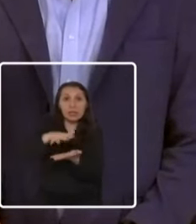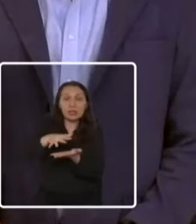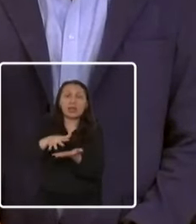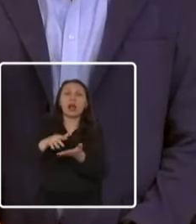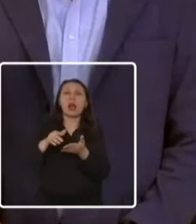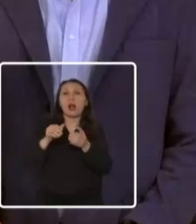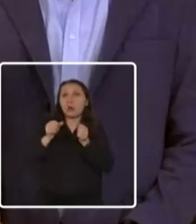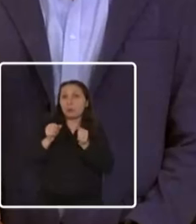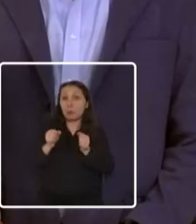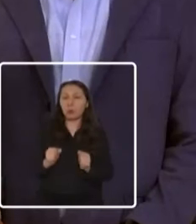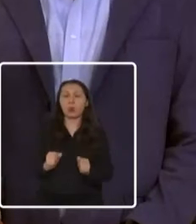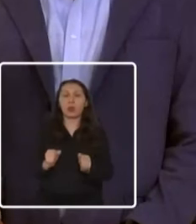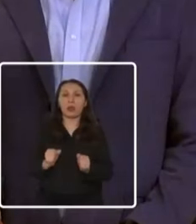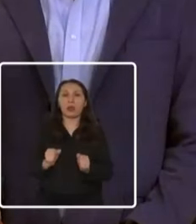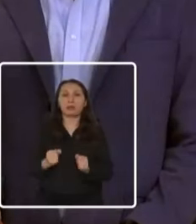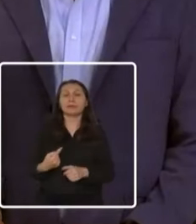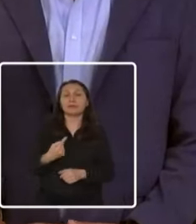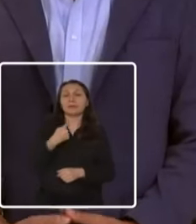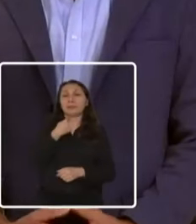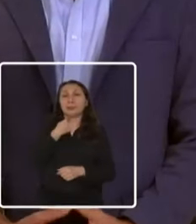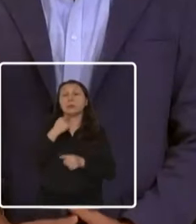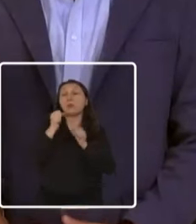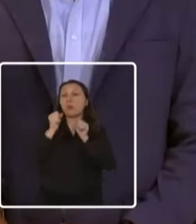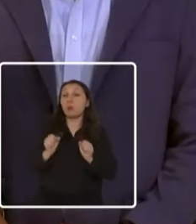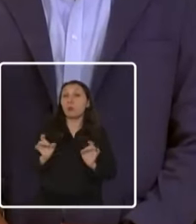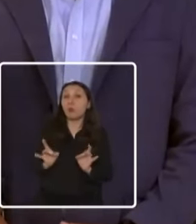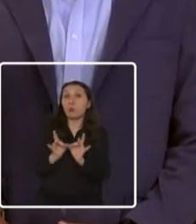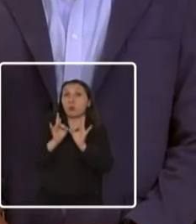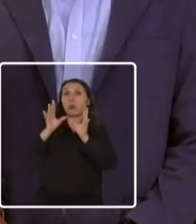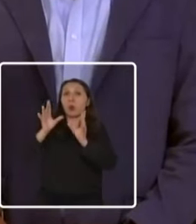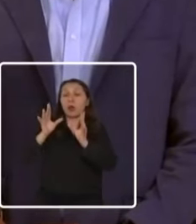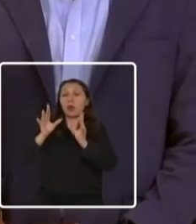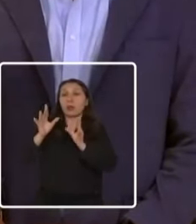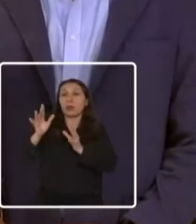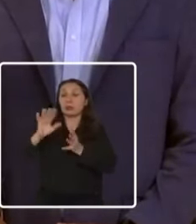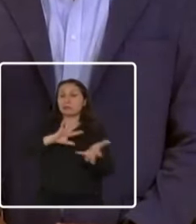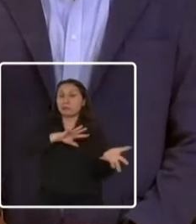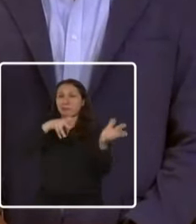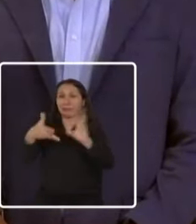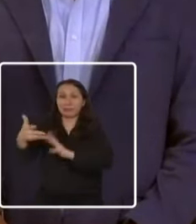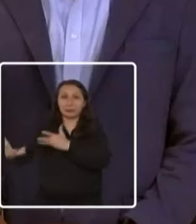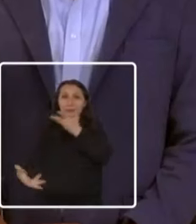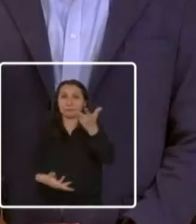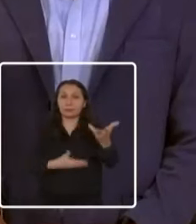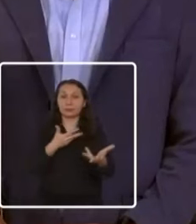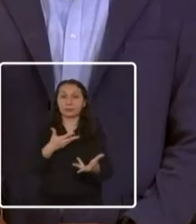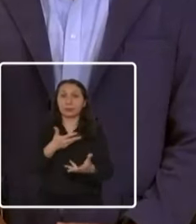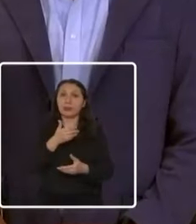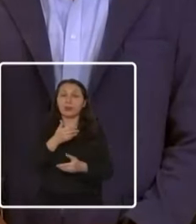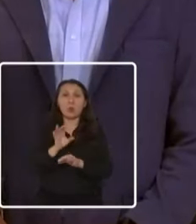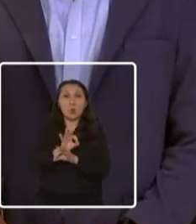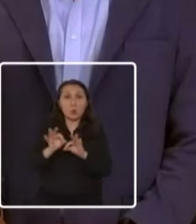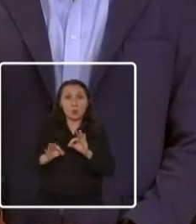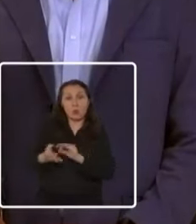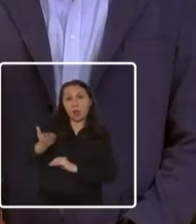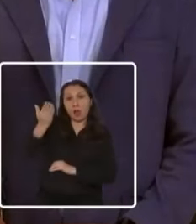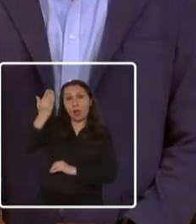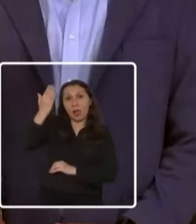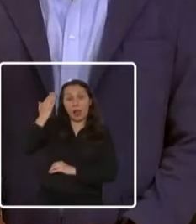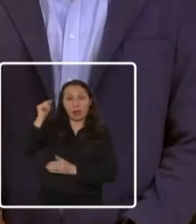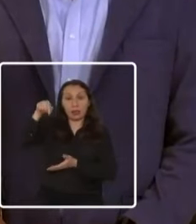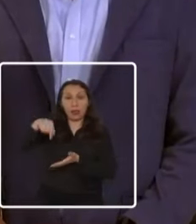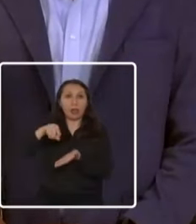estar siendo víctimas o posibles víctimas de este desastre que, como les digo, no ha tenido precedencia